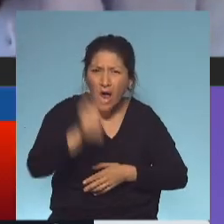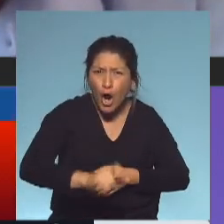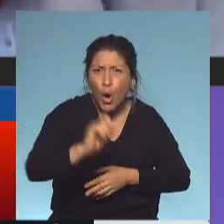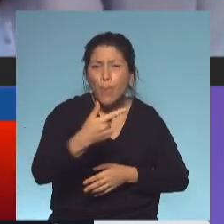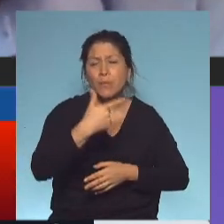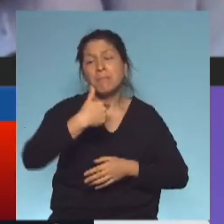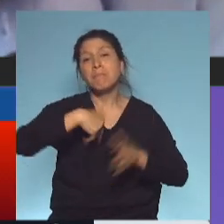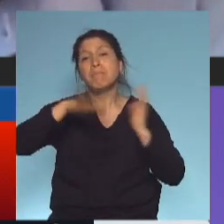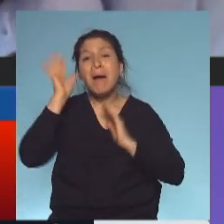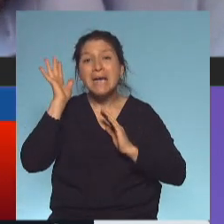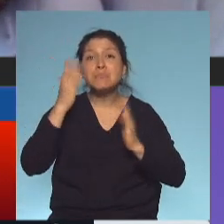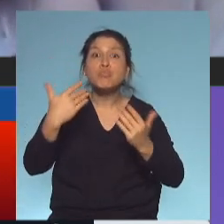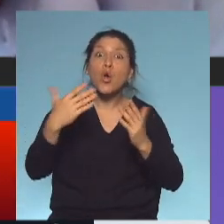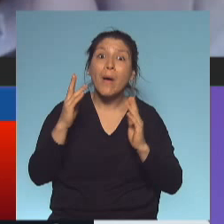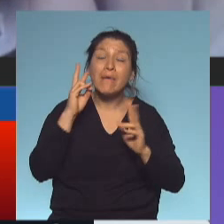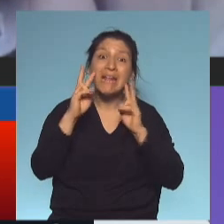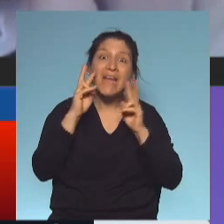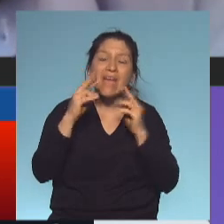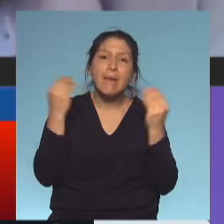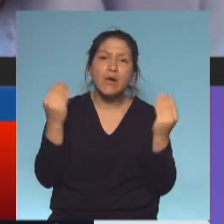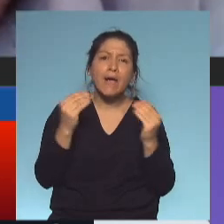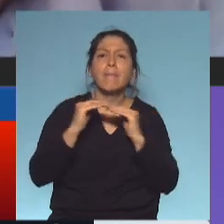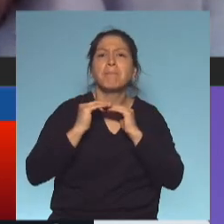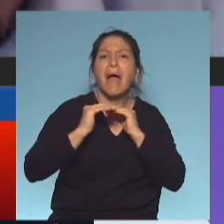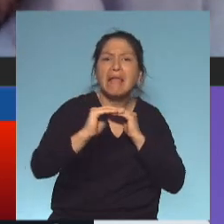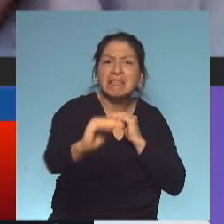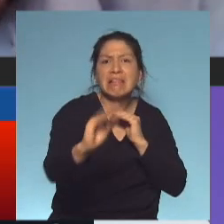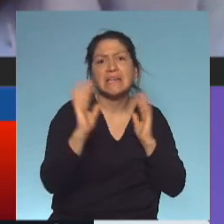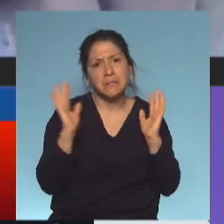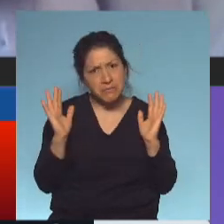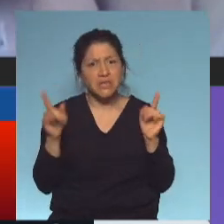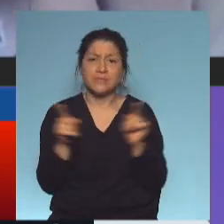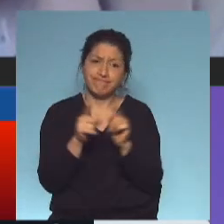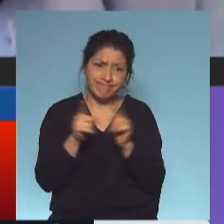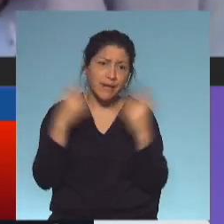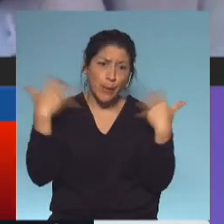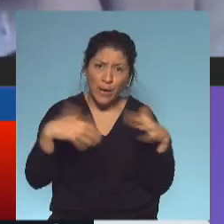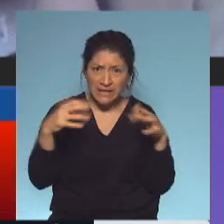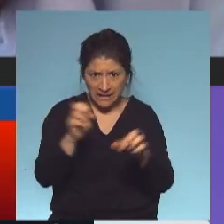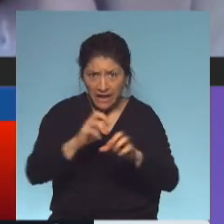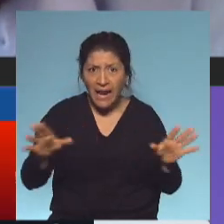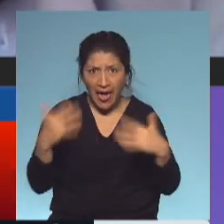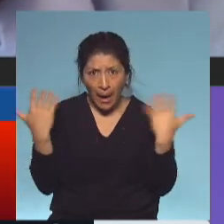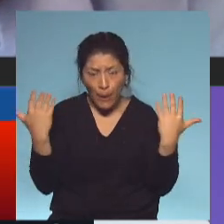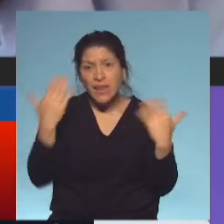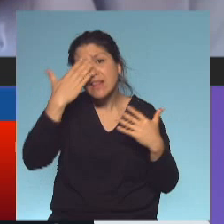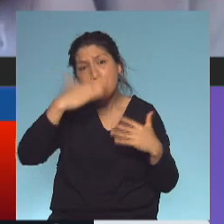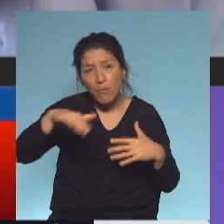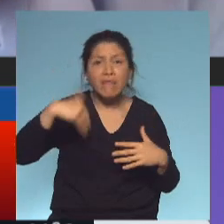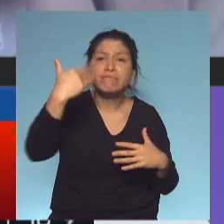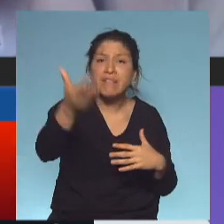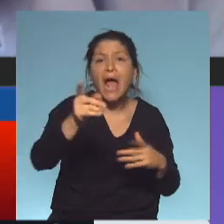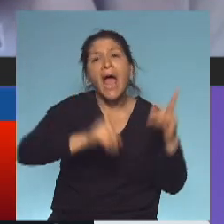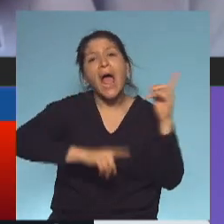lo que veamos sea un mantenimiento de lo que hemos visto hasta ahora, que ya de por sí es bastante grave, y después, posteriormente,